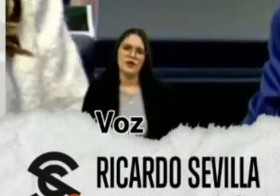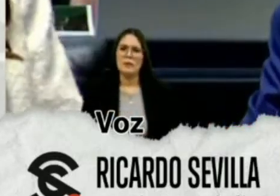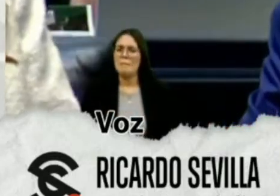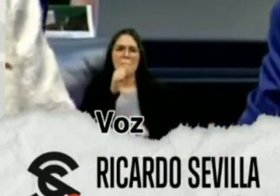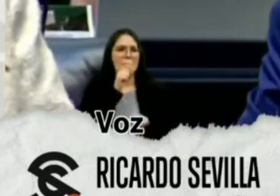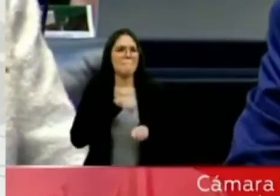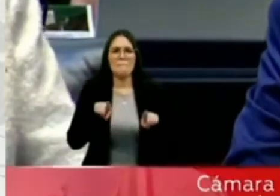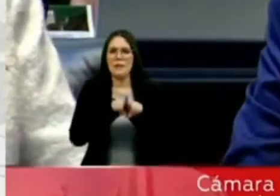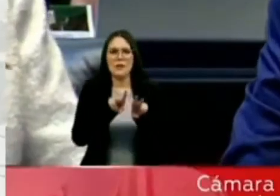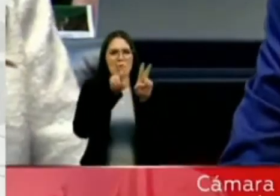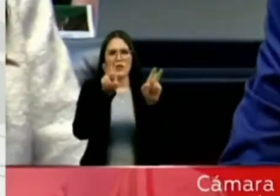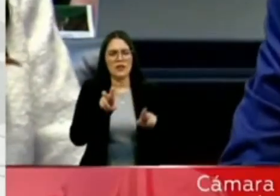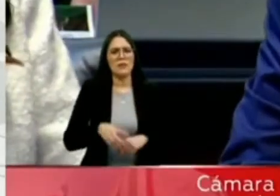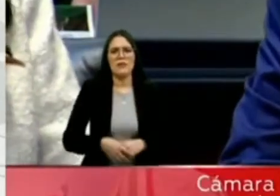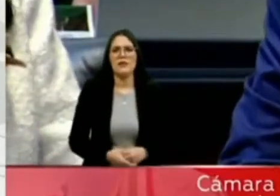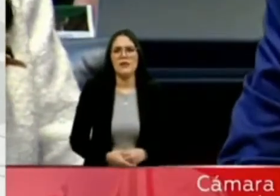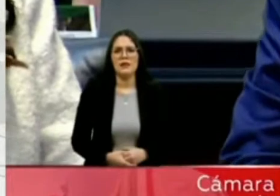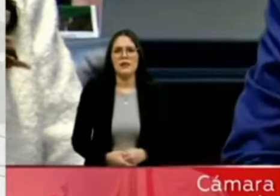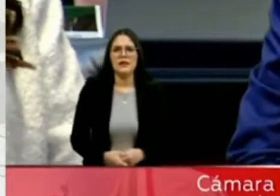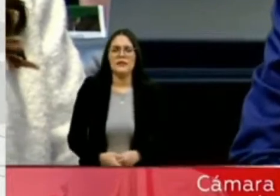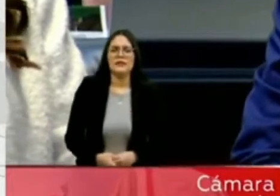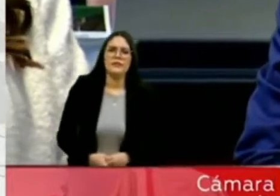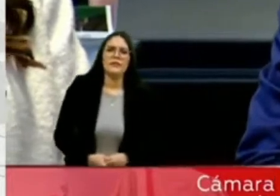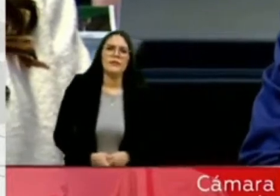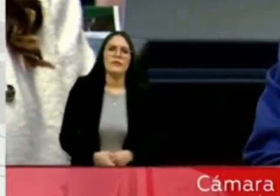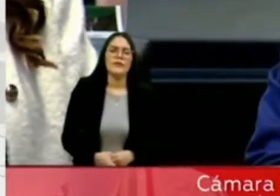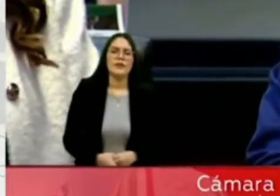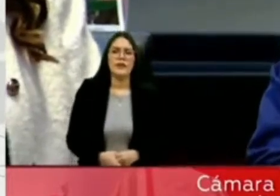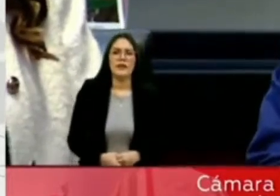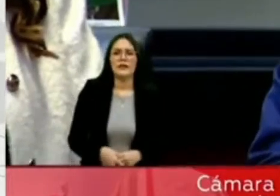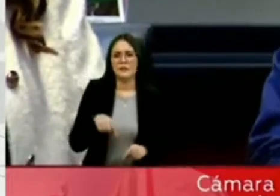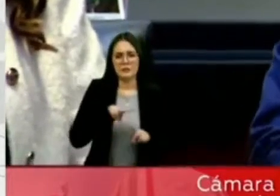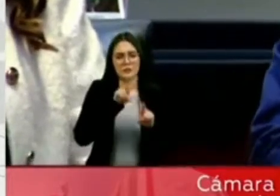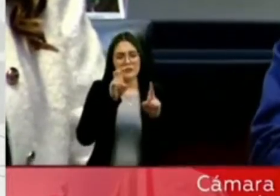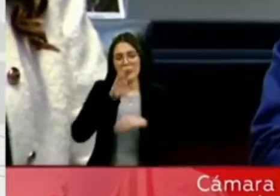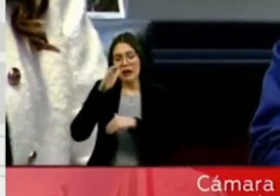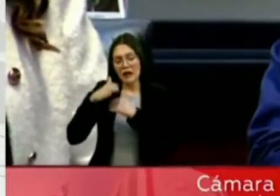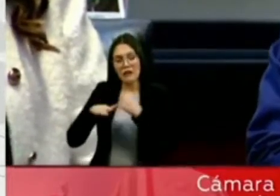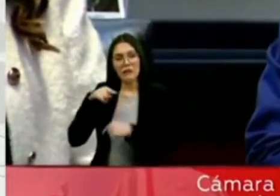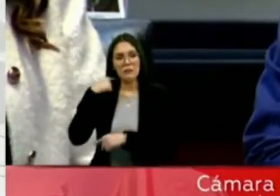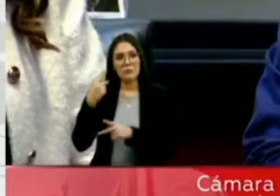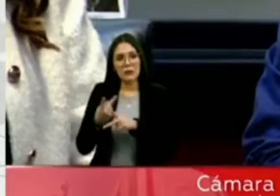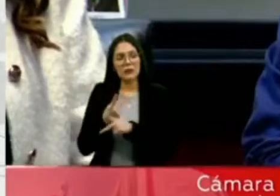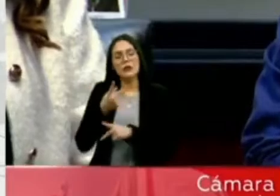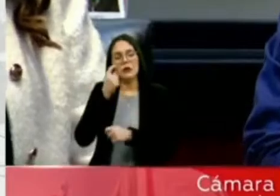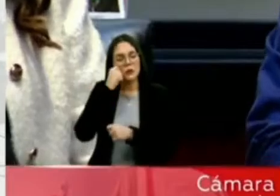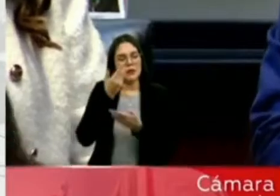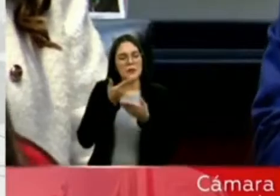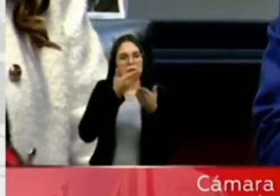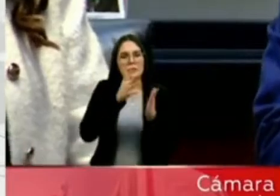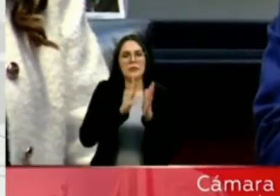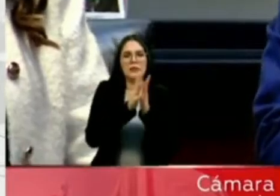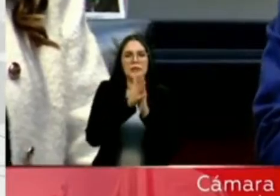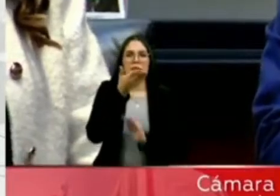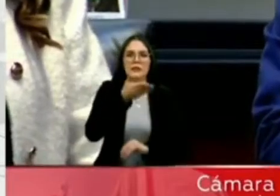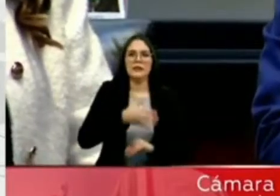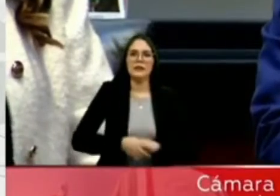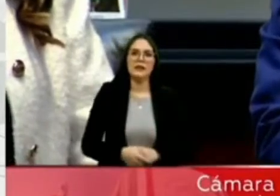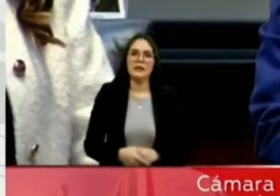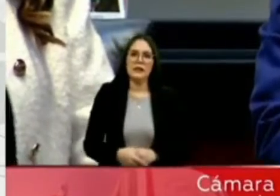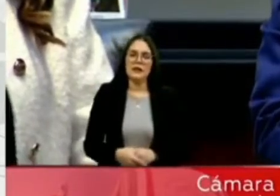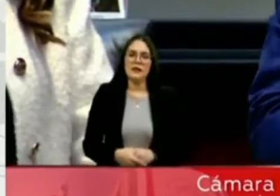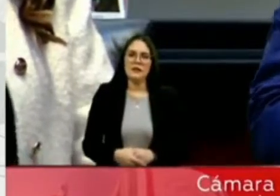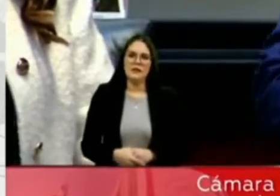Moreno ahora. El tema está superado. Tiene la palabra, senador Moreno. Gracias. Primero